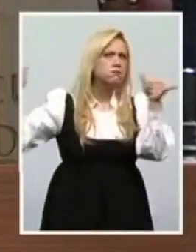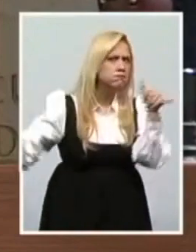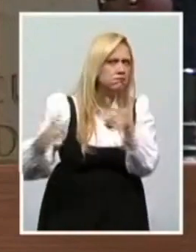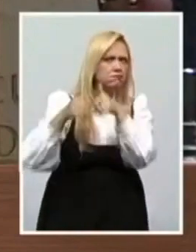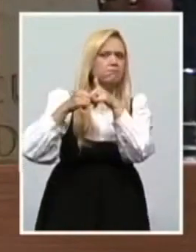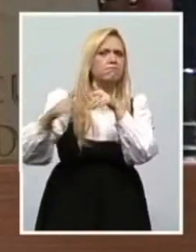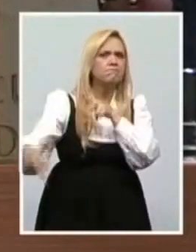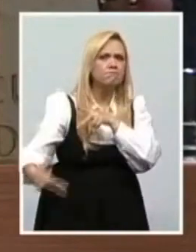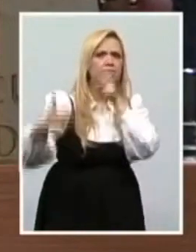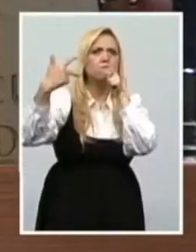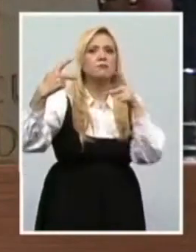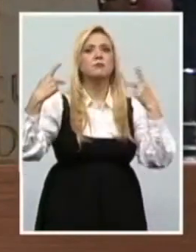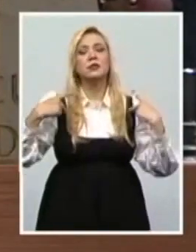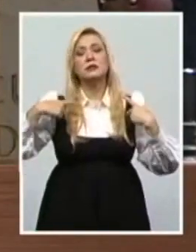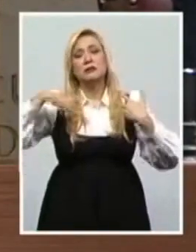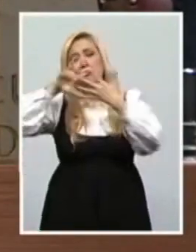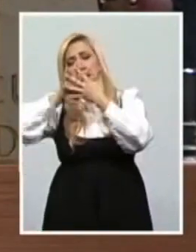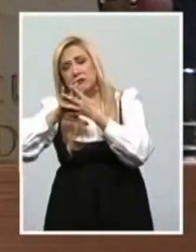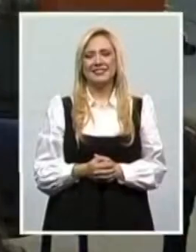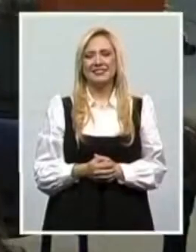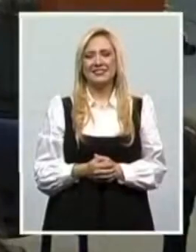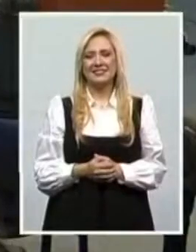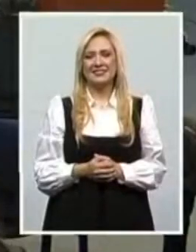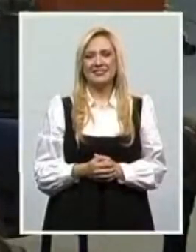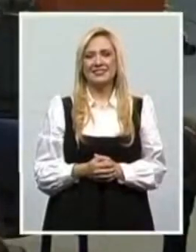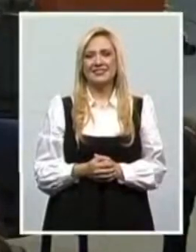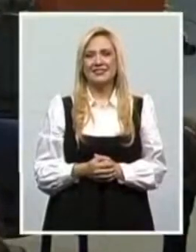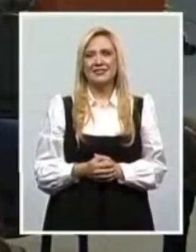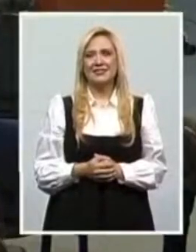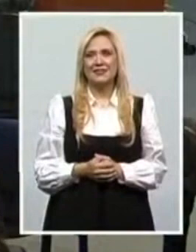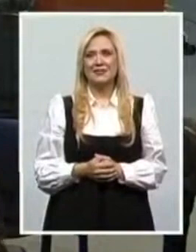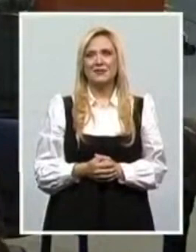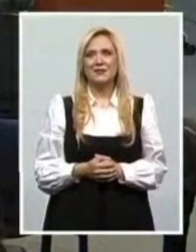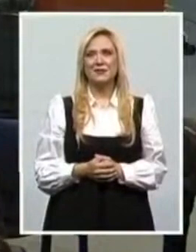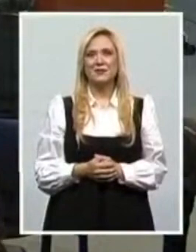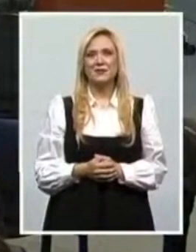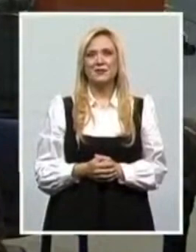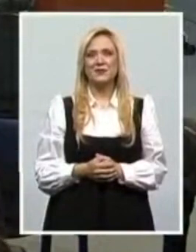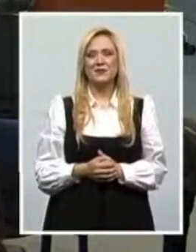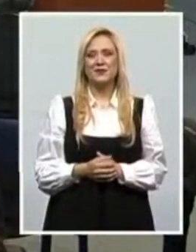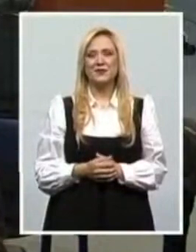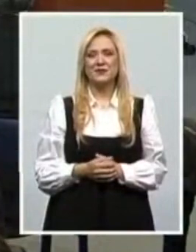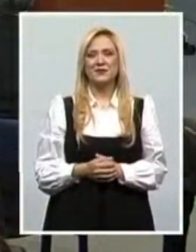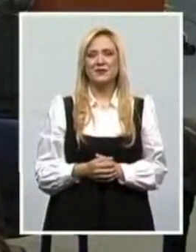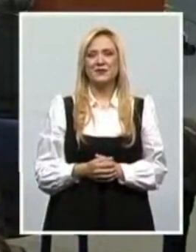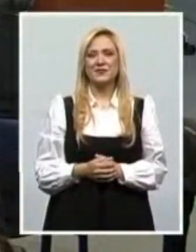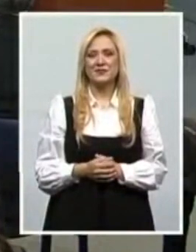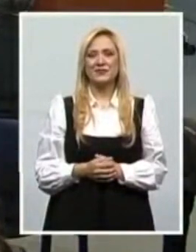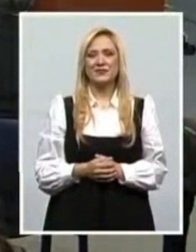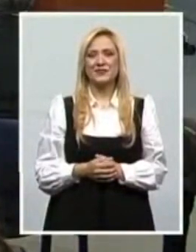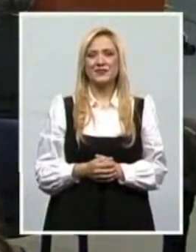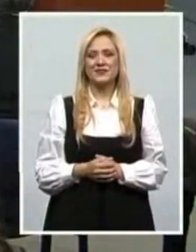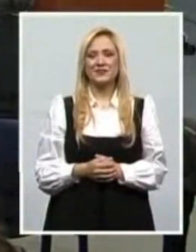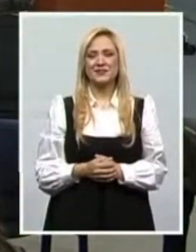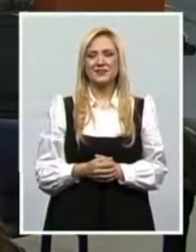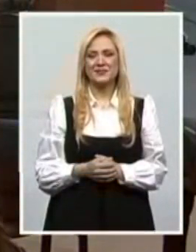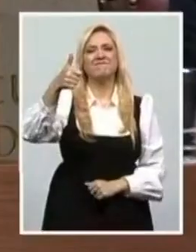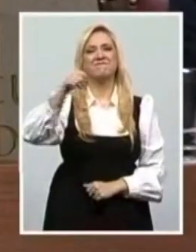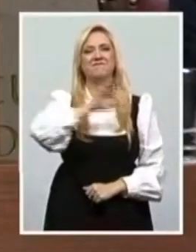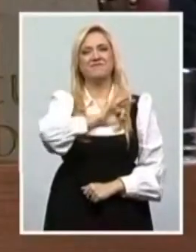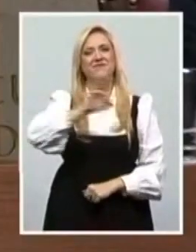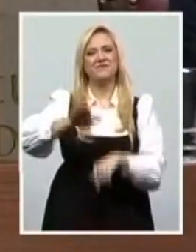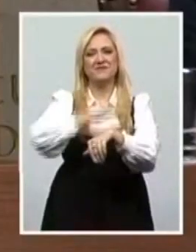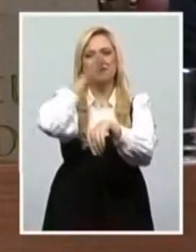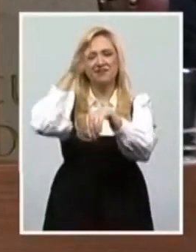de la Rea dijo irse con la satisfacción del deber cumplido y remarcó que la justicia social es la deuda pendiente que tenemos con nuestro